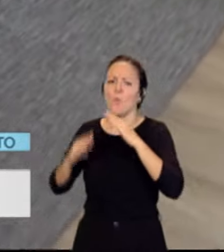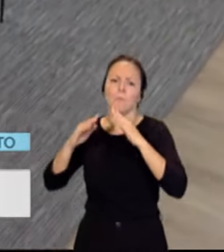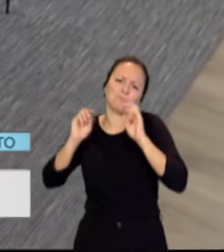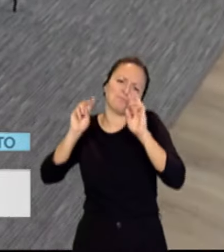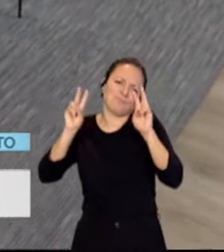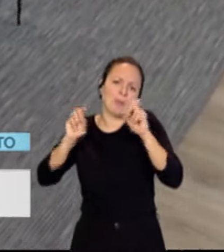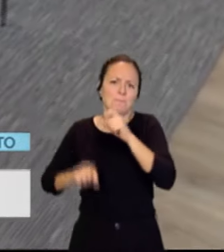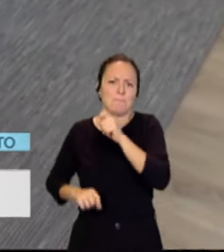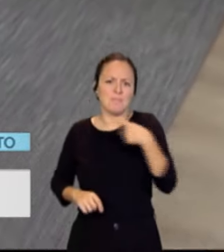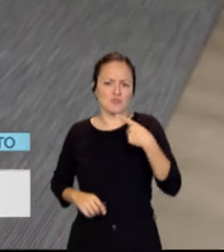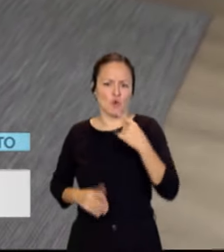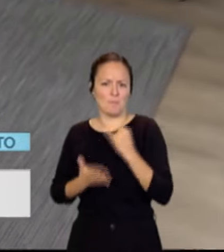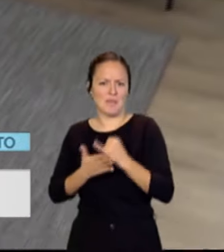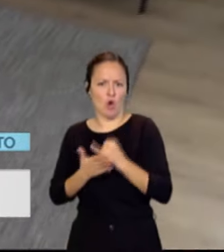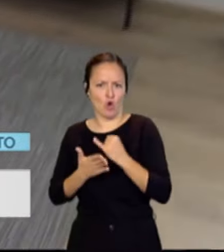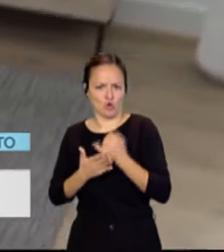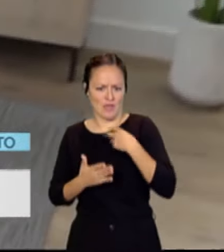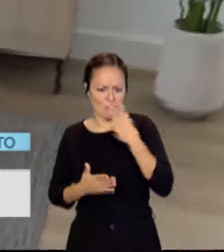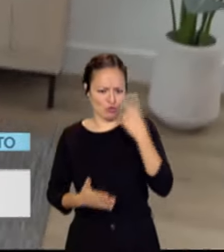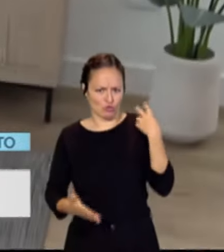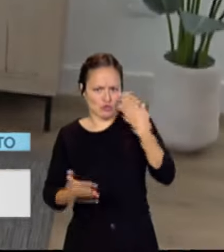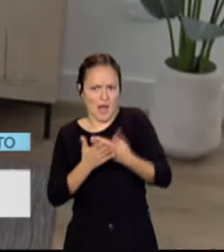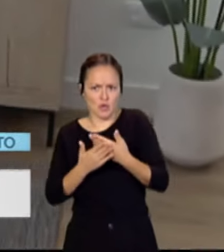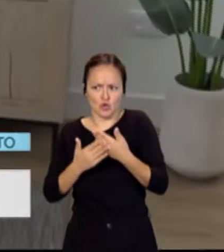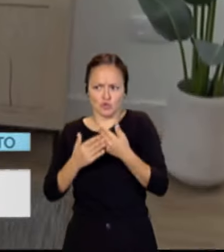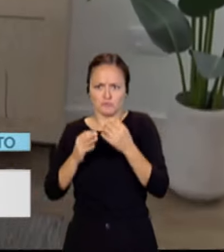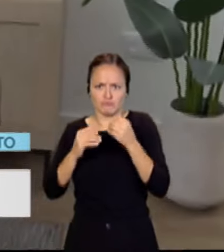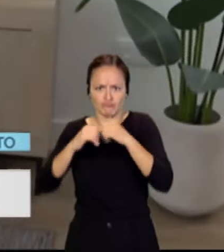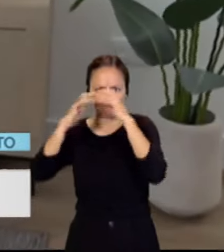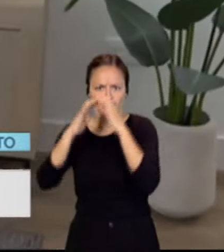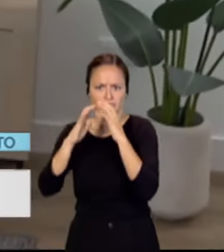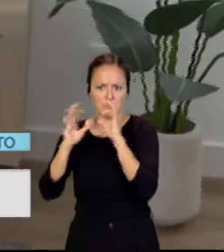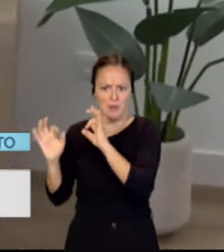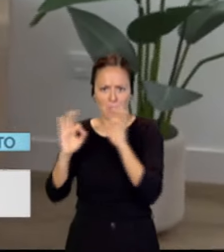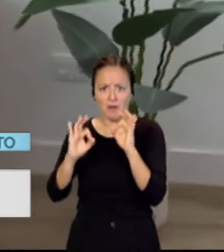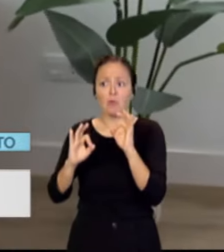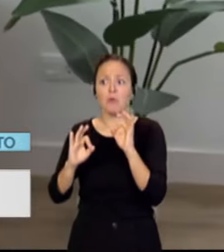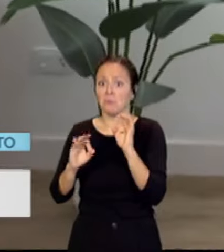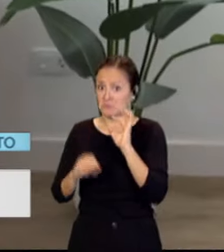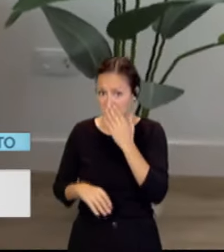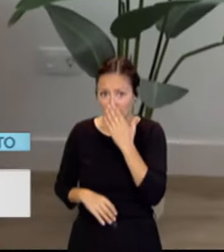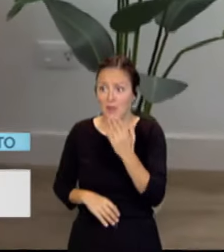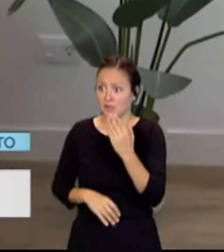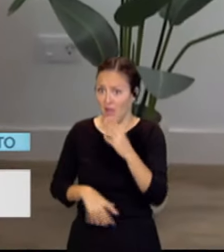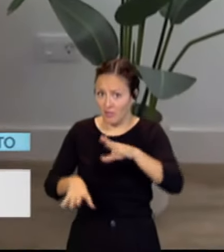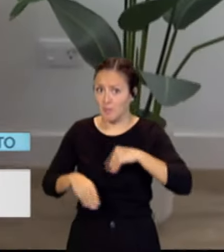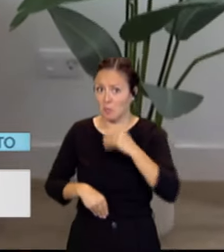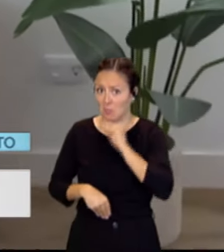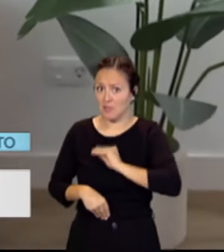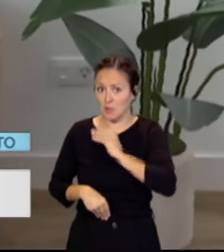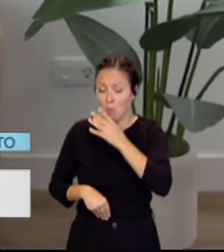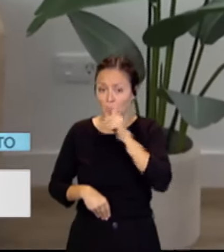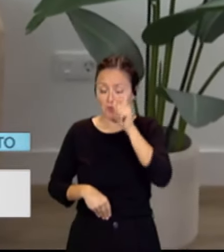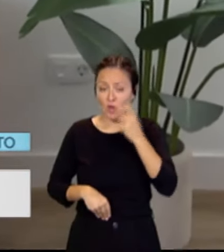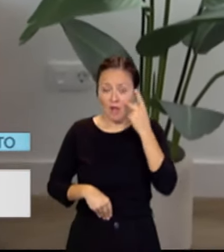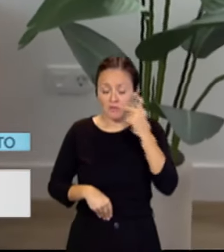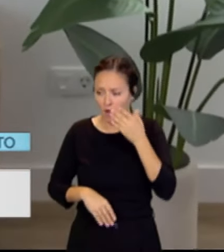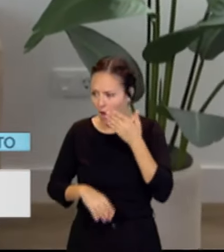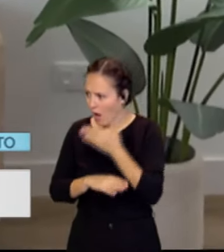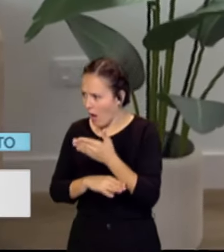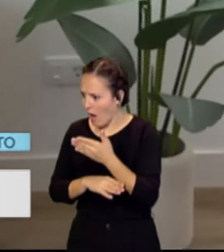ya instalado y la verdad que tiene muy buena aceptación mucha gente viene a verlo se sorprende porque al final es